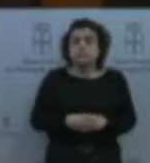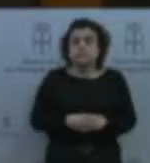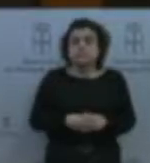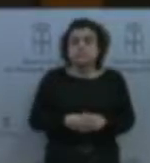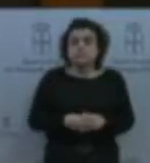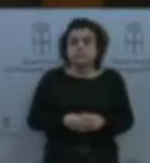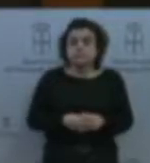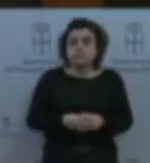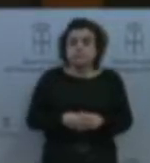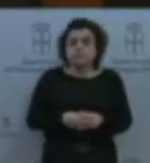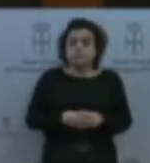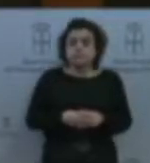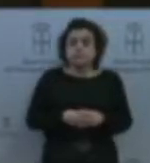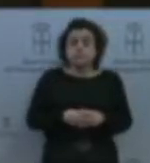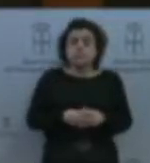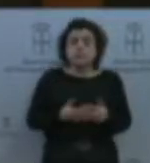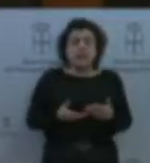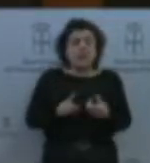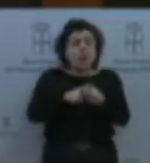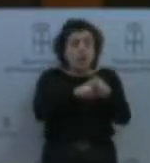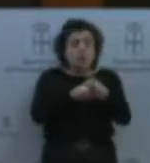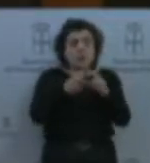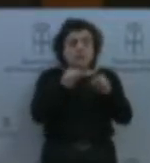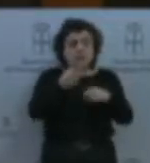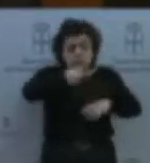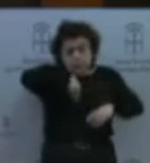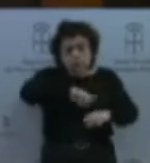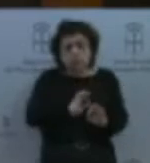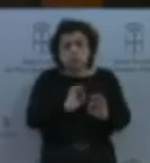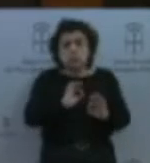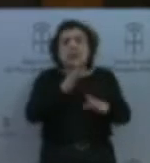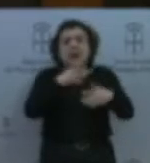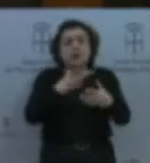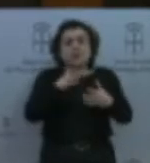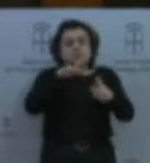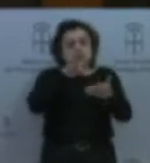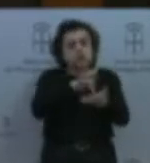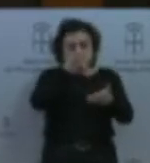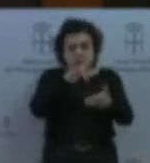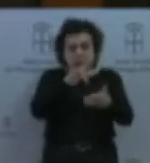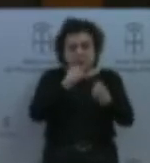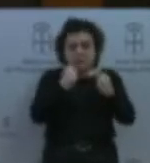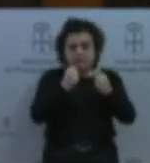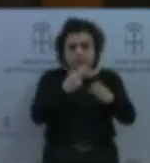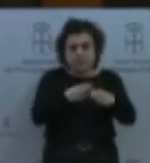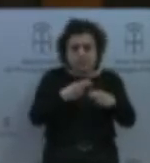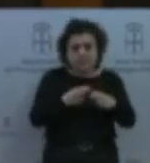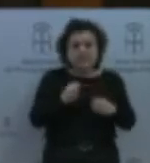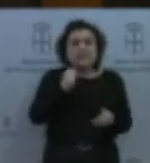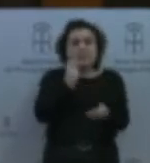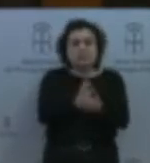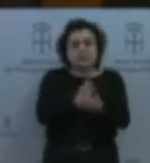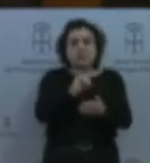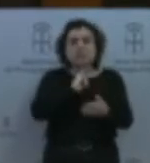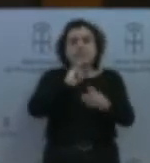Comparte usted con nosotros que ya el momento de que las fuerzas políticas que apostamos por la oficialidad y que ya tenemos la mayoría parlamentaria